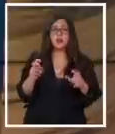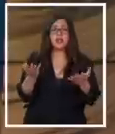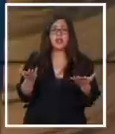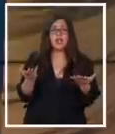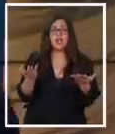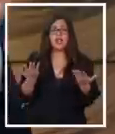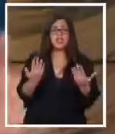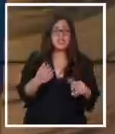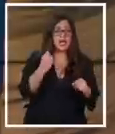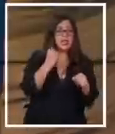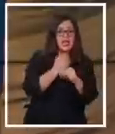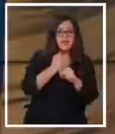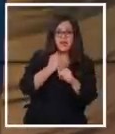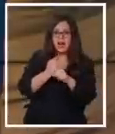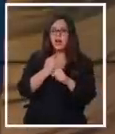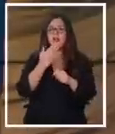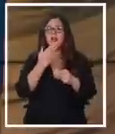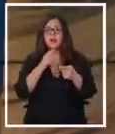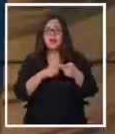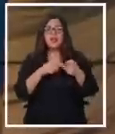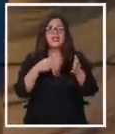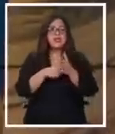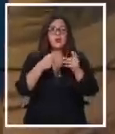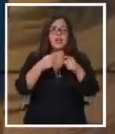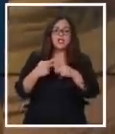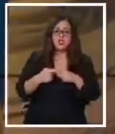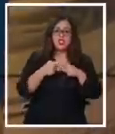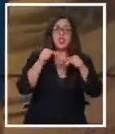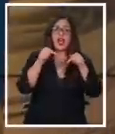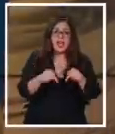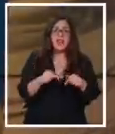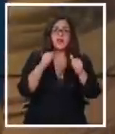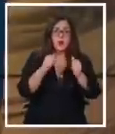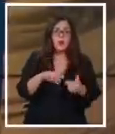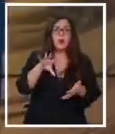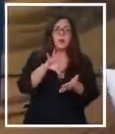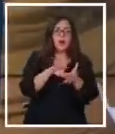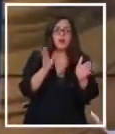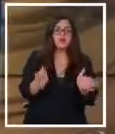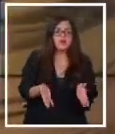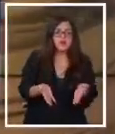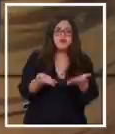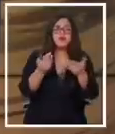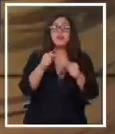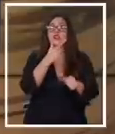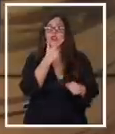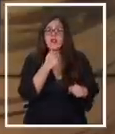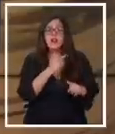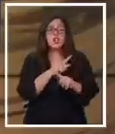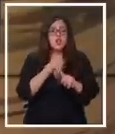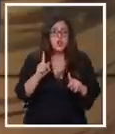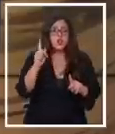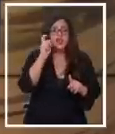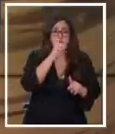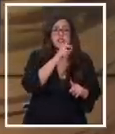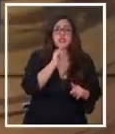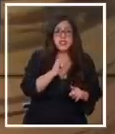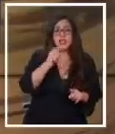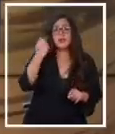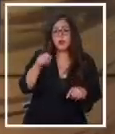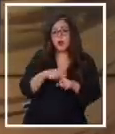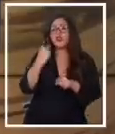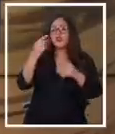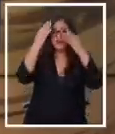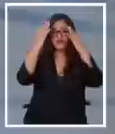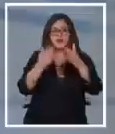empleo y a la vez seguridad social vamos a lograr sacar este país adelante y eso no va a ser presidente va a costar pero nosotros por lo menos estamos dedicados a